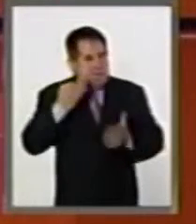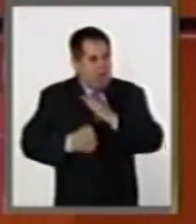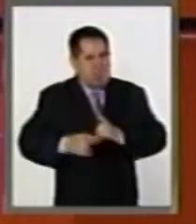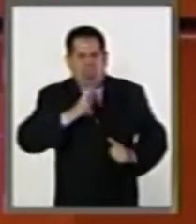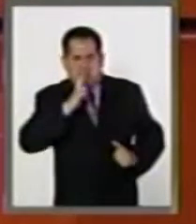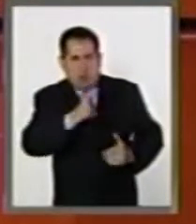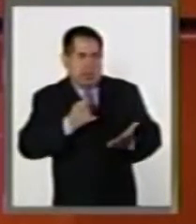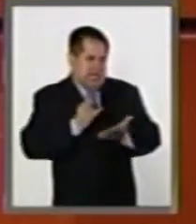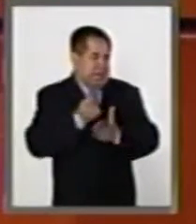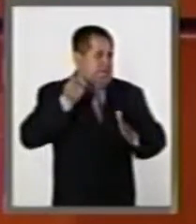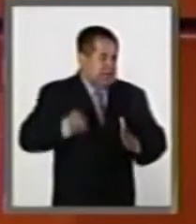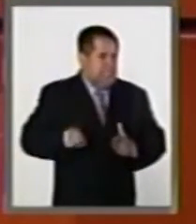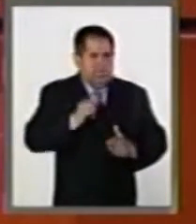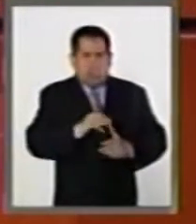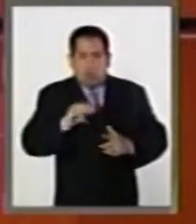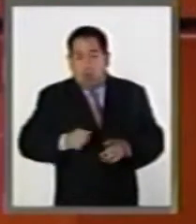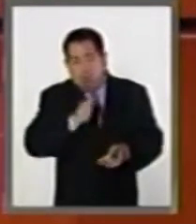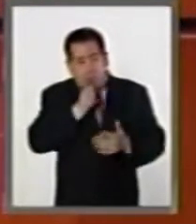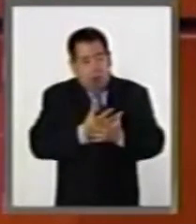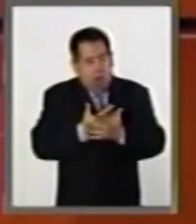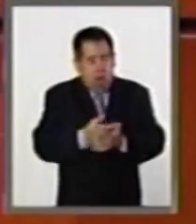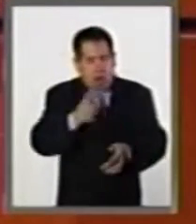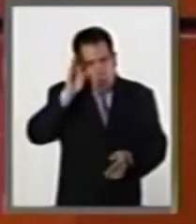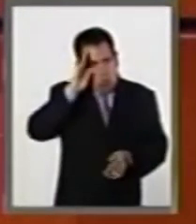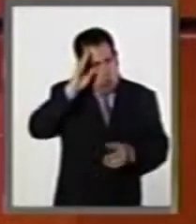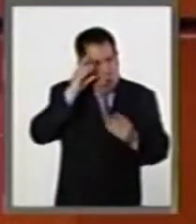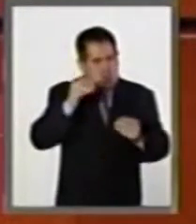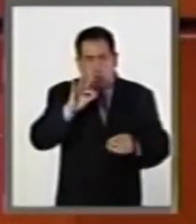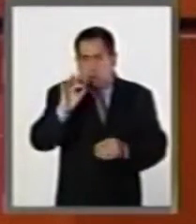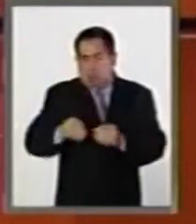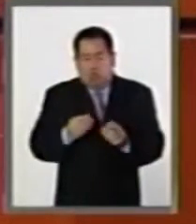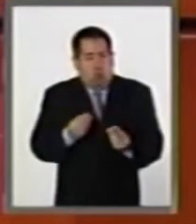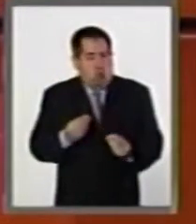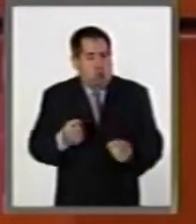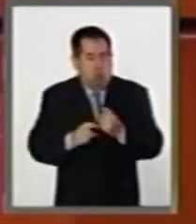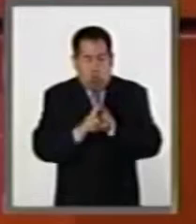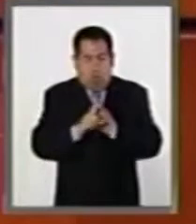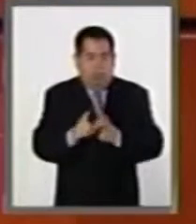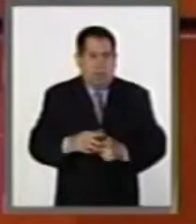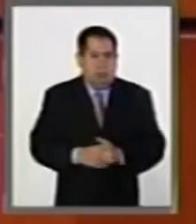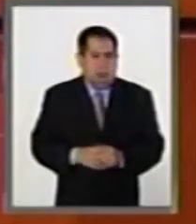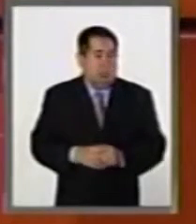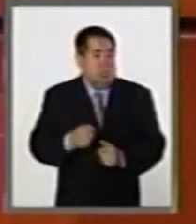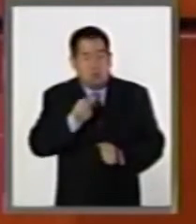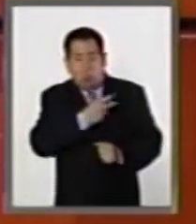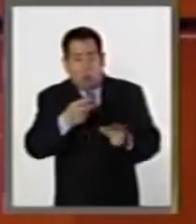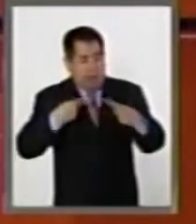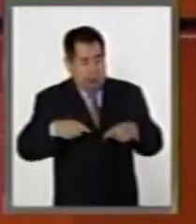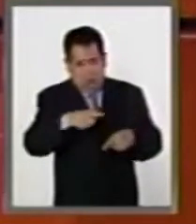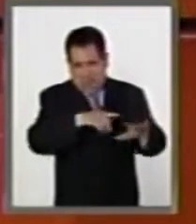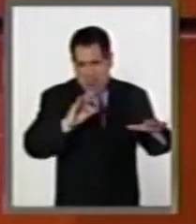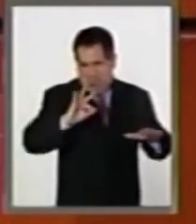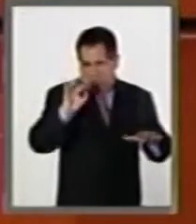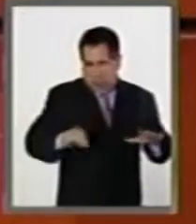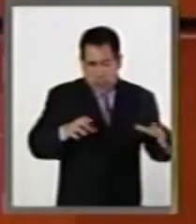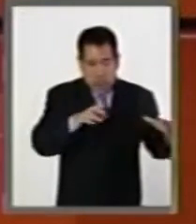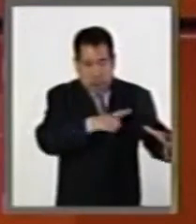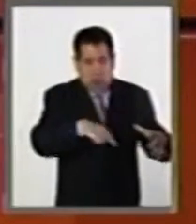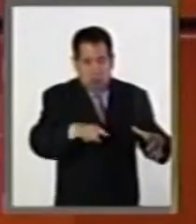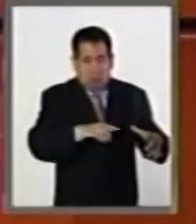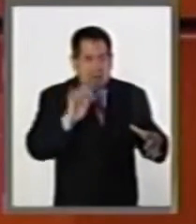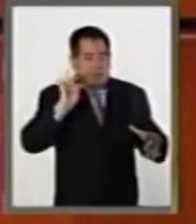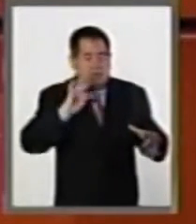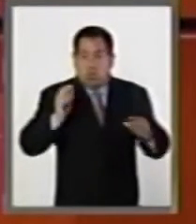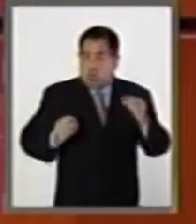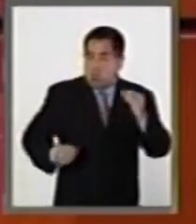una sentencia. Eso es realmente un problema. Muchas de estas personas, si el nuevo